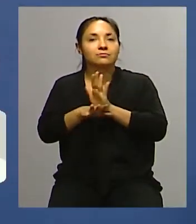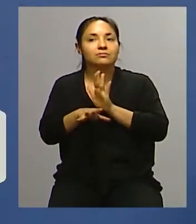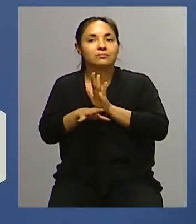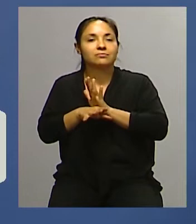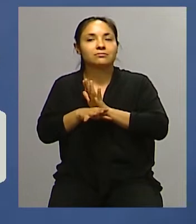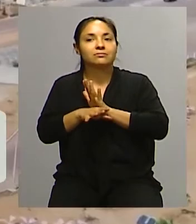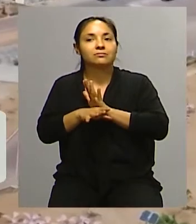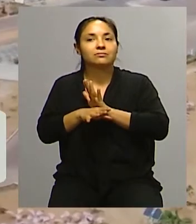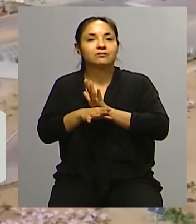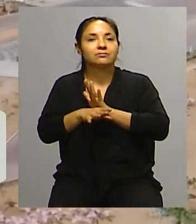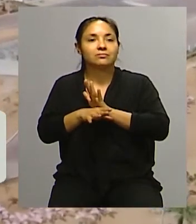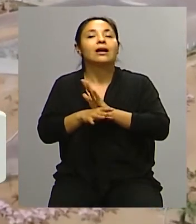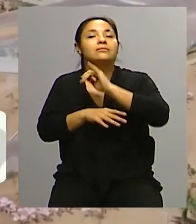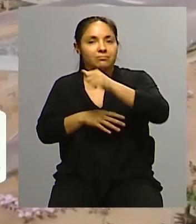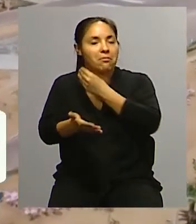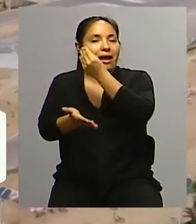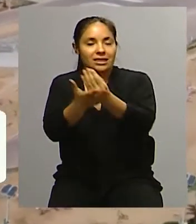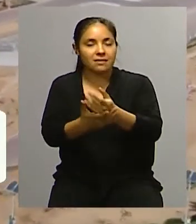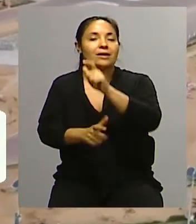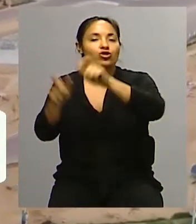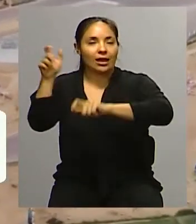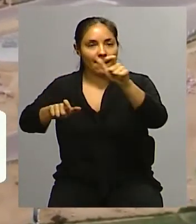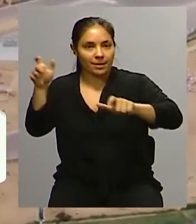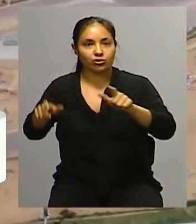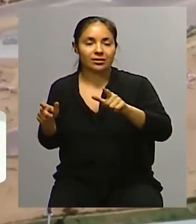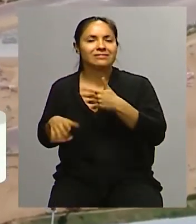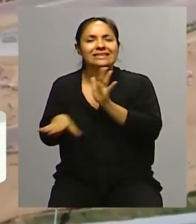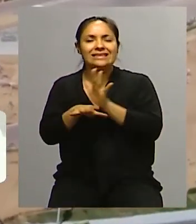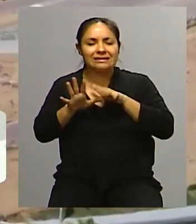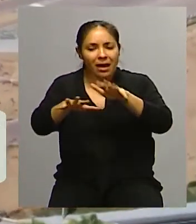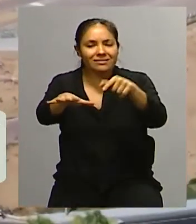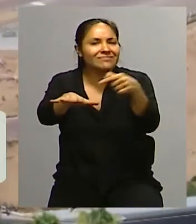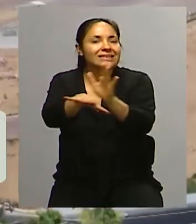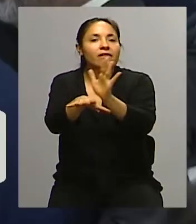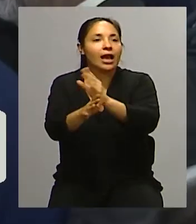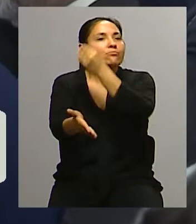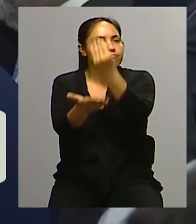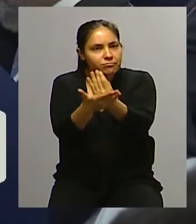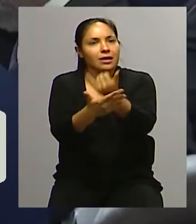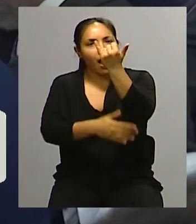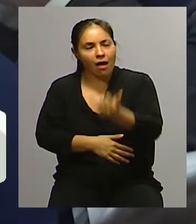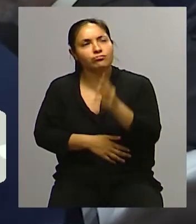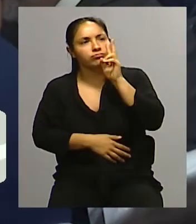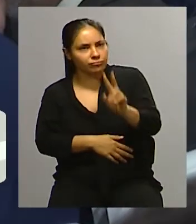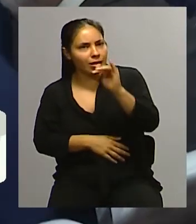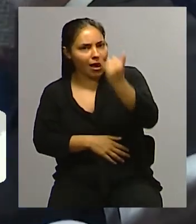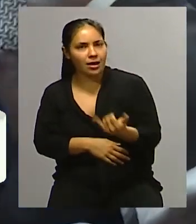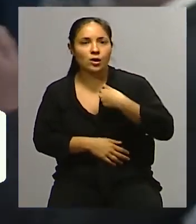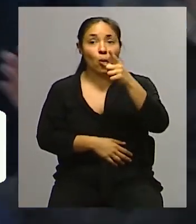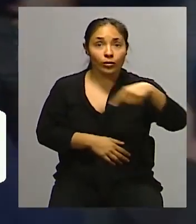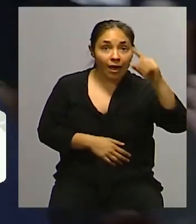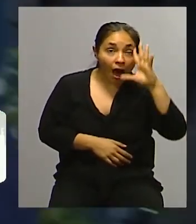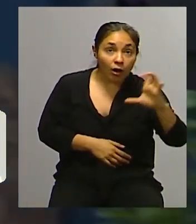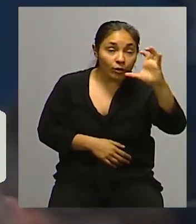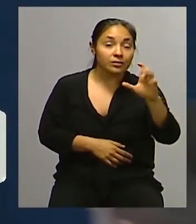en la mesa la participación ciudadana. Dice que acá estamos, los estamos mirando, estamos atentos a lo que está pasando. No se olviden que ustedes